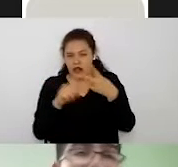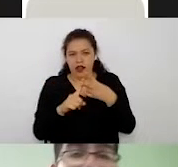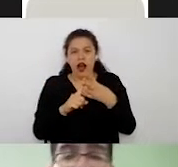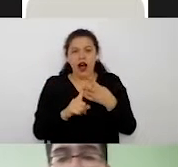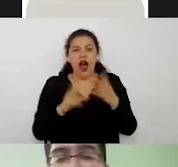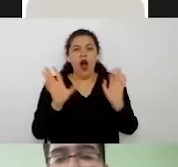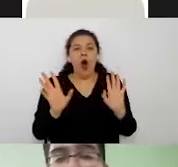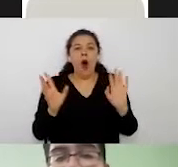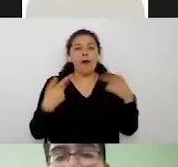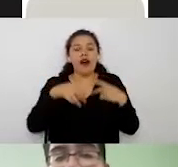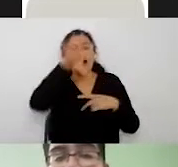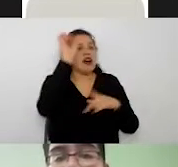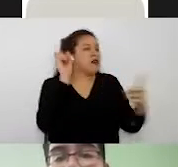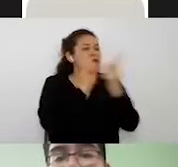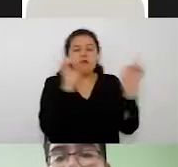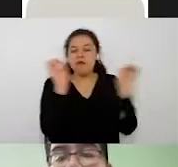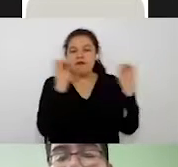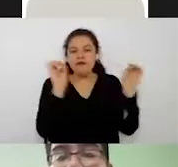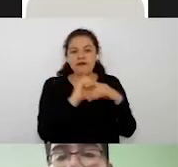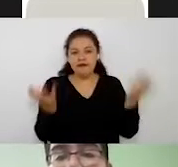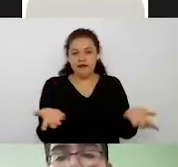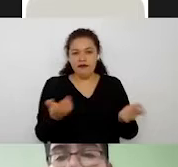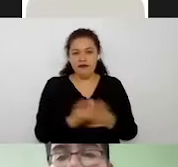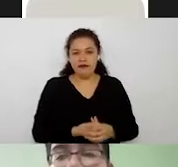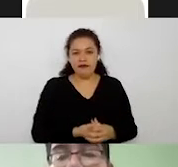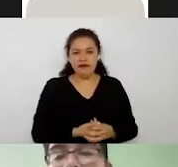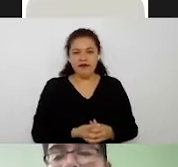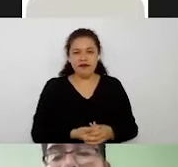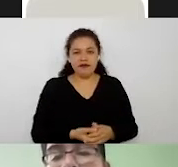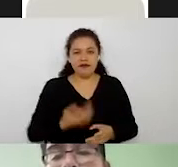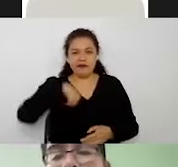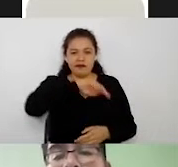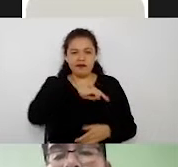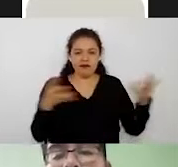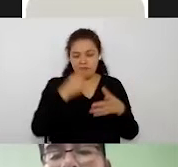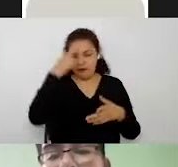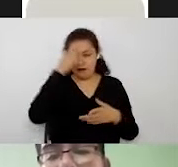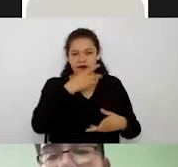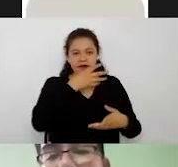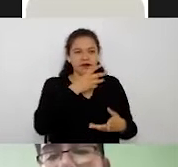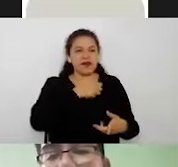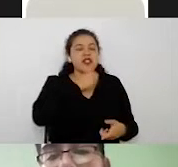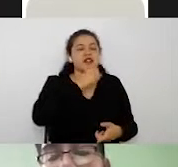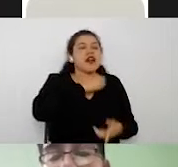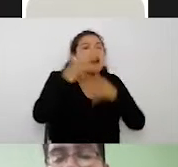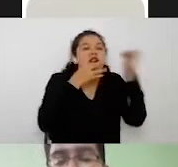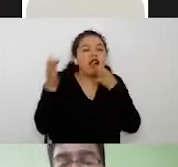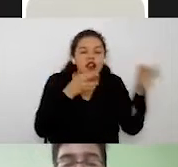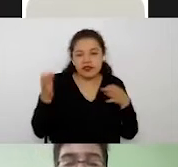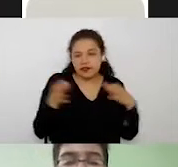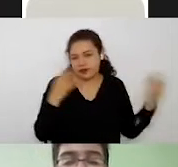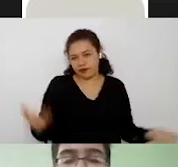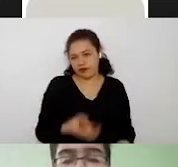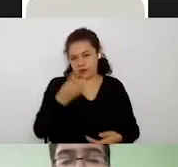no sé quién. Entonces, si nosotros lo que hacemos es difundir rumores, pues prácticamente